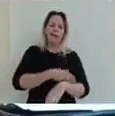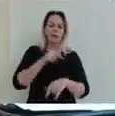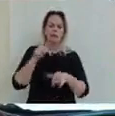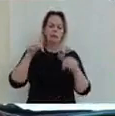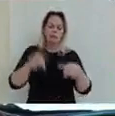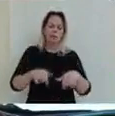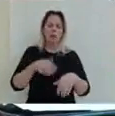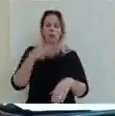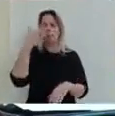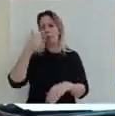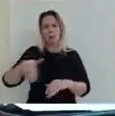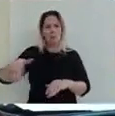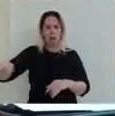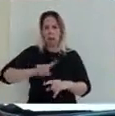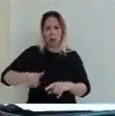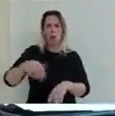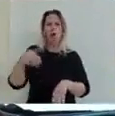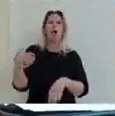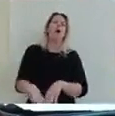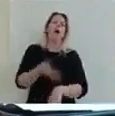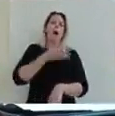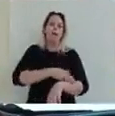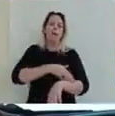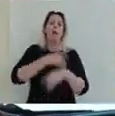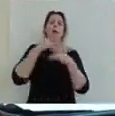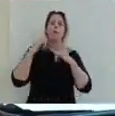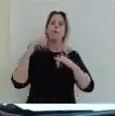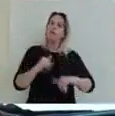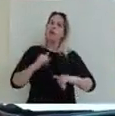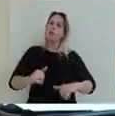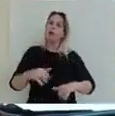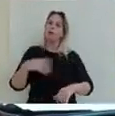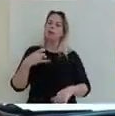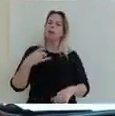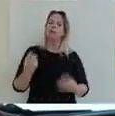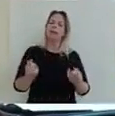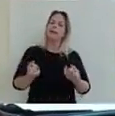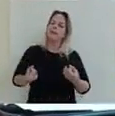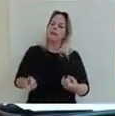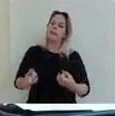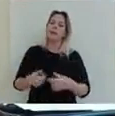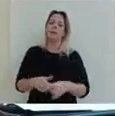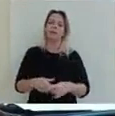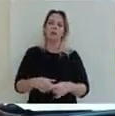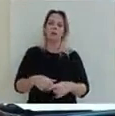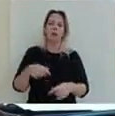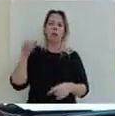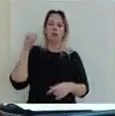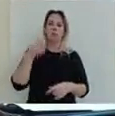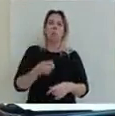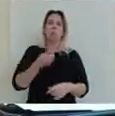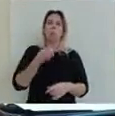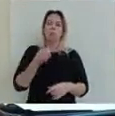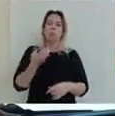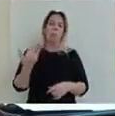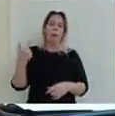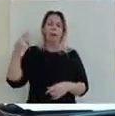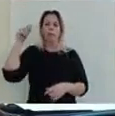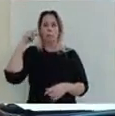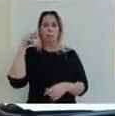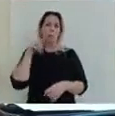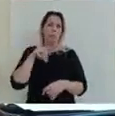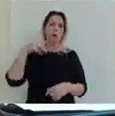no de las otras dos que no se recibieron. Capaz que se interpretó mal el pedido. porque lo que se hace es un detalle, lo